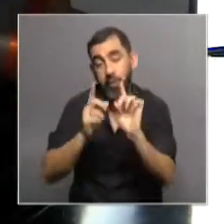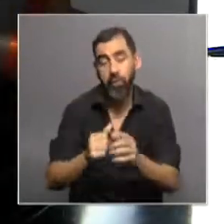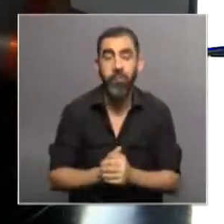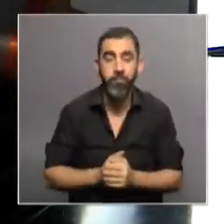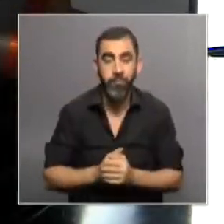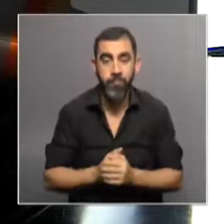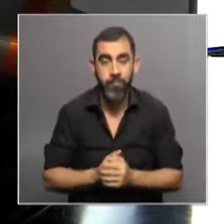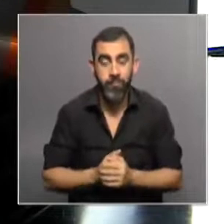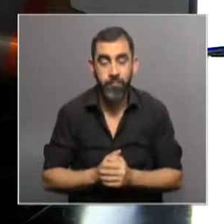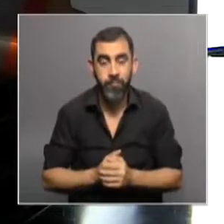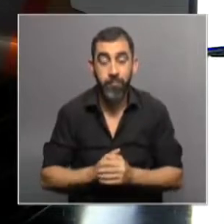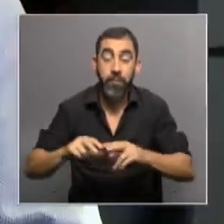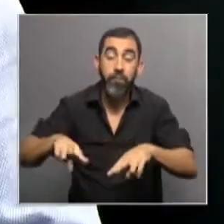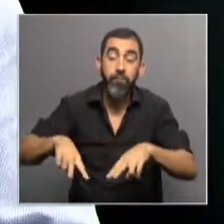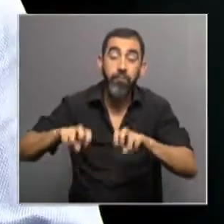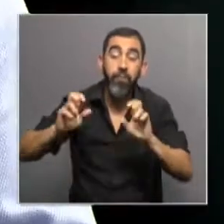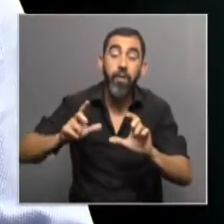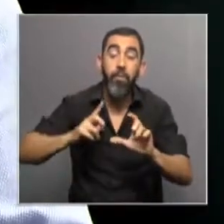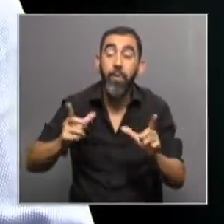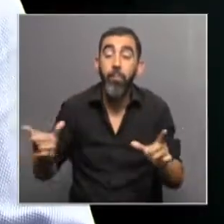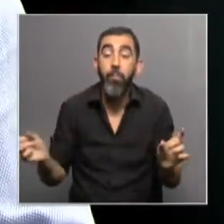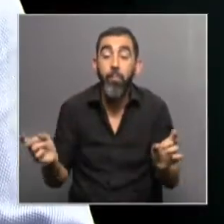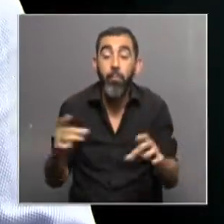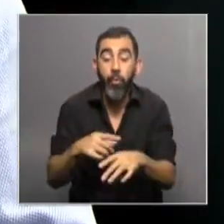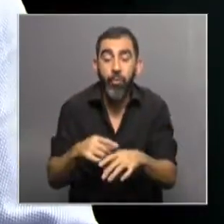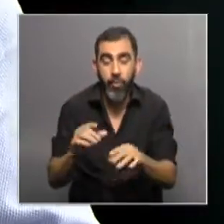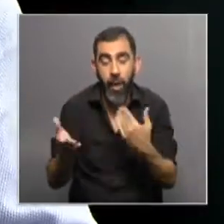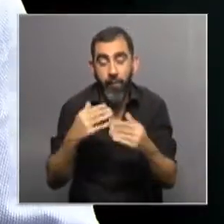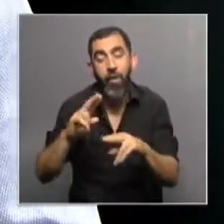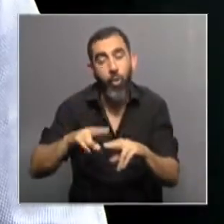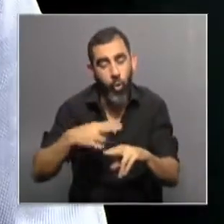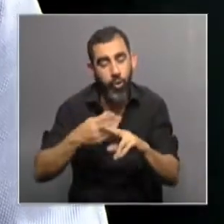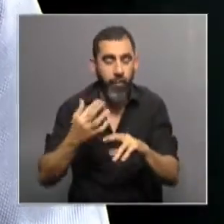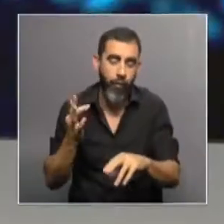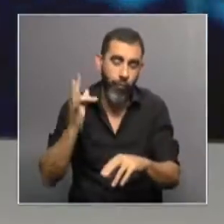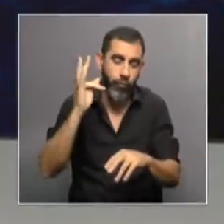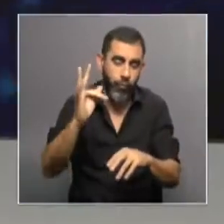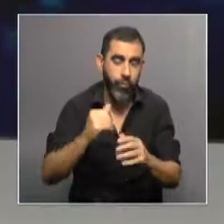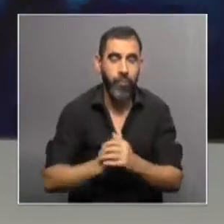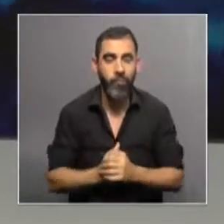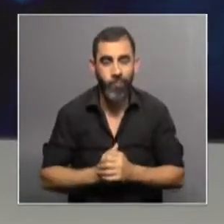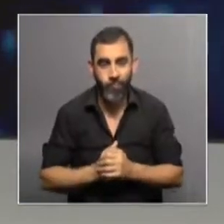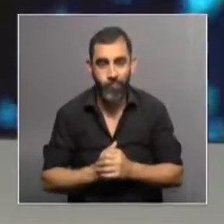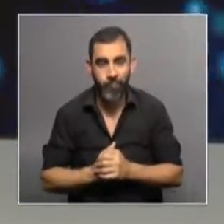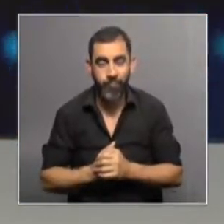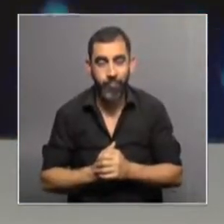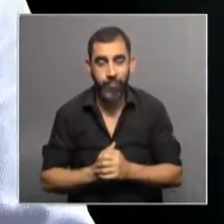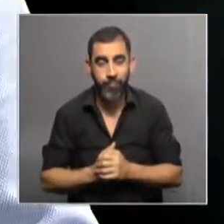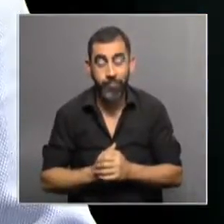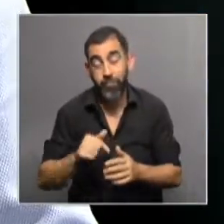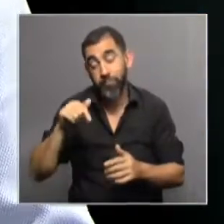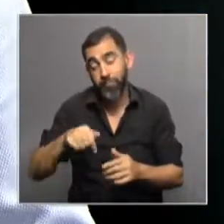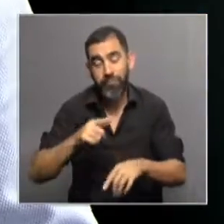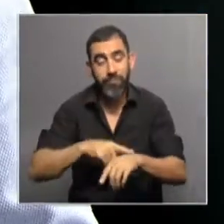Investigaciones que esperaremos que estén en marcha para volver a conversar, porque creo que hay muchísimo camino por recorrer, doctora Larrandaburu, por hoy.